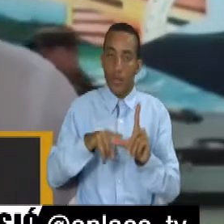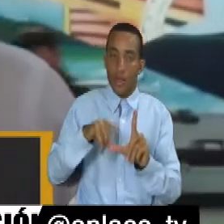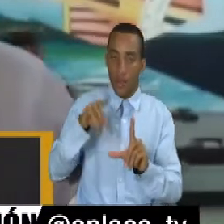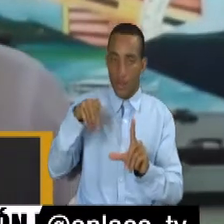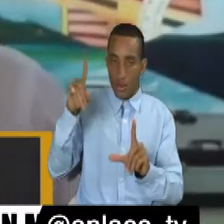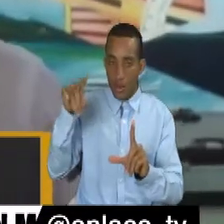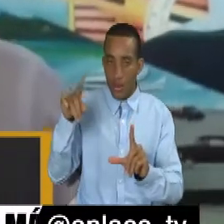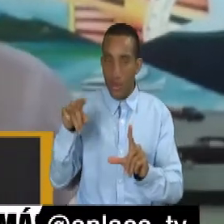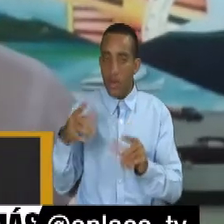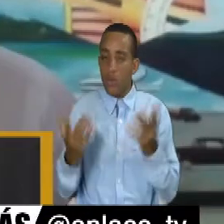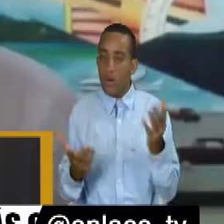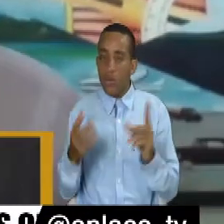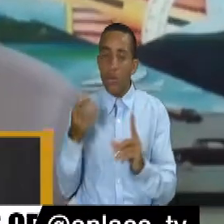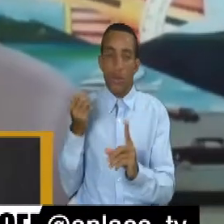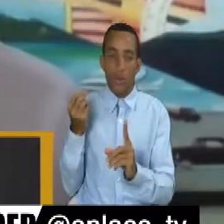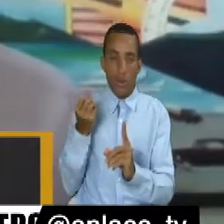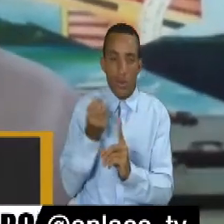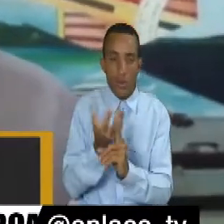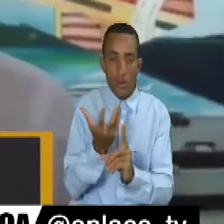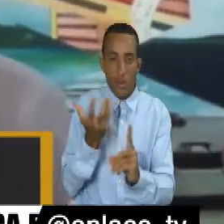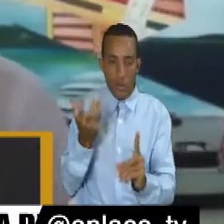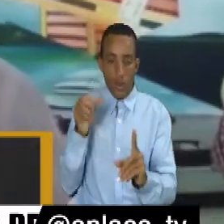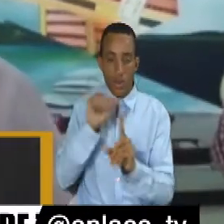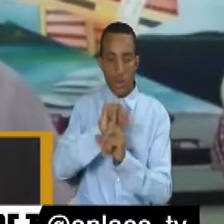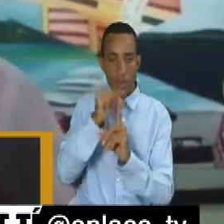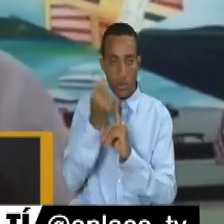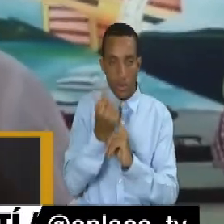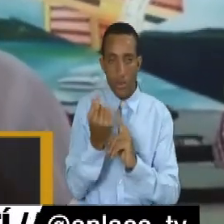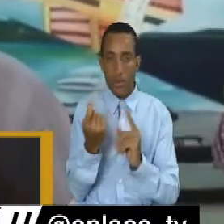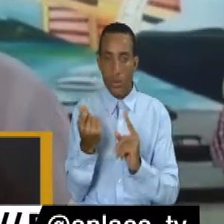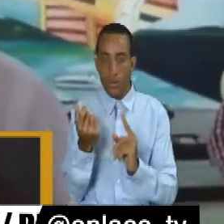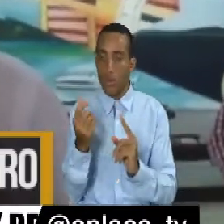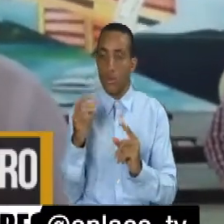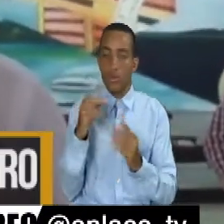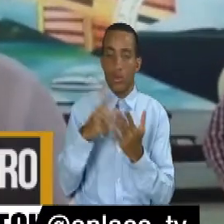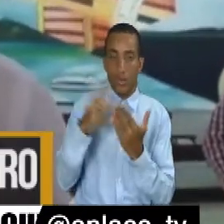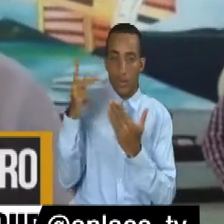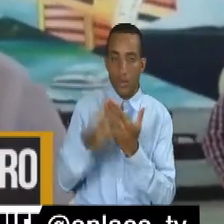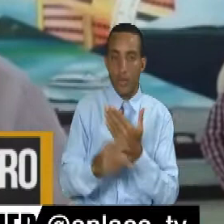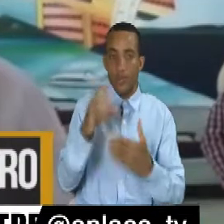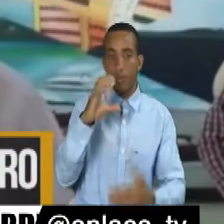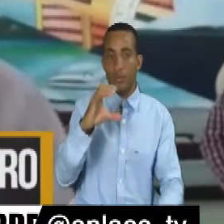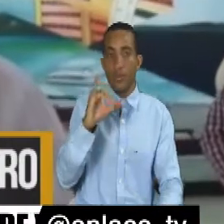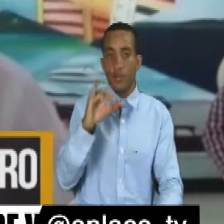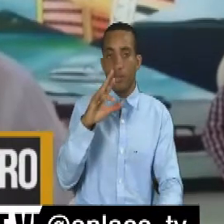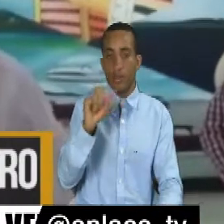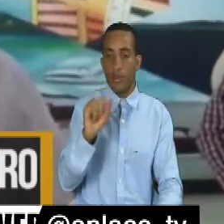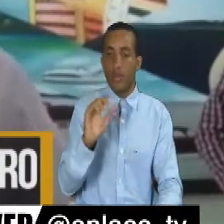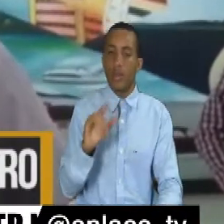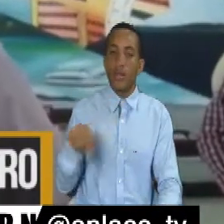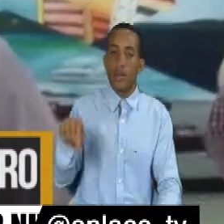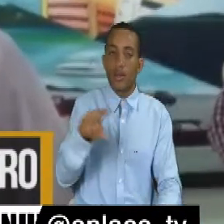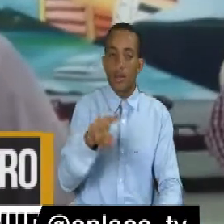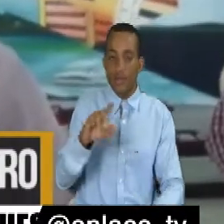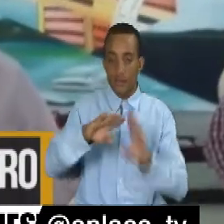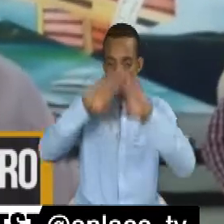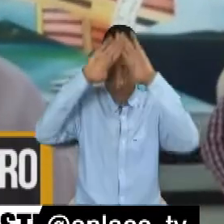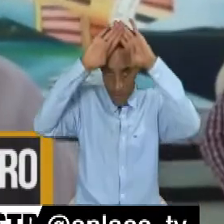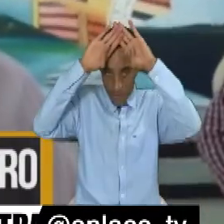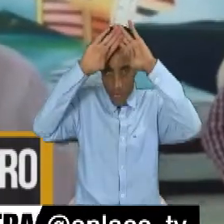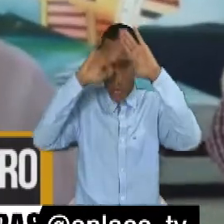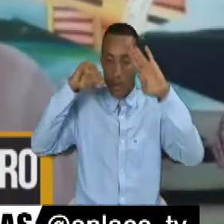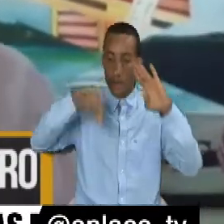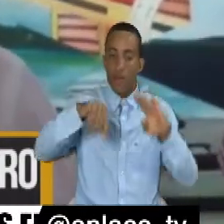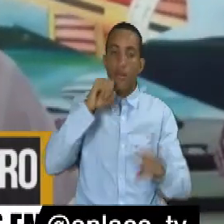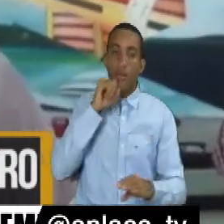los impactos socioeconómicos que ha generado el proyecto La Sierra Infantas para los habitantes del corregimiento del centro y también para Barranca